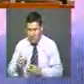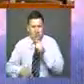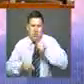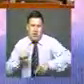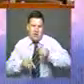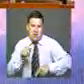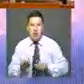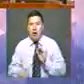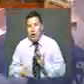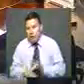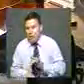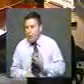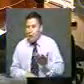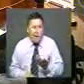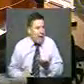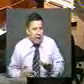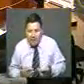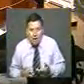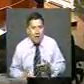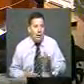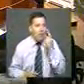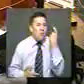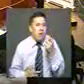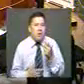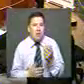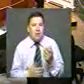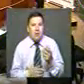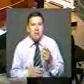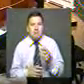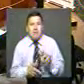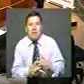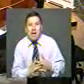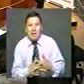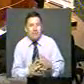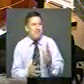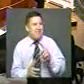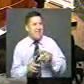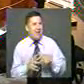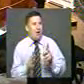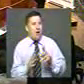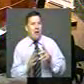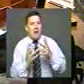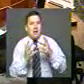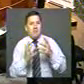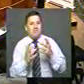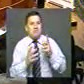que recurrir a unos mecanismos, y esos mecanismos siempre serán